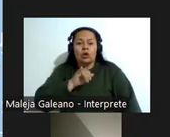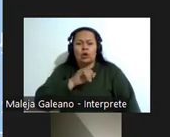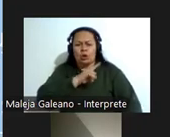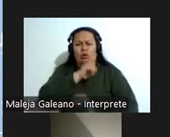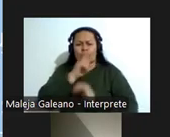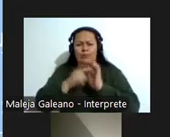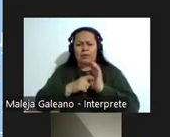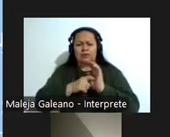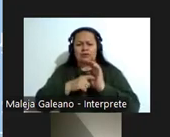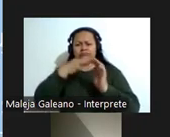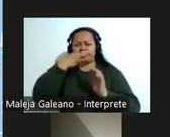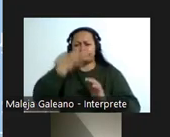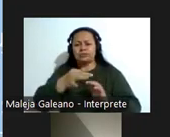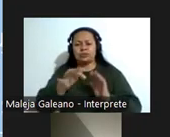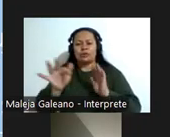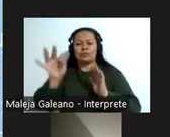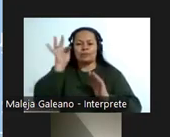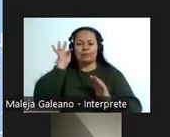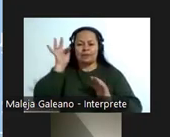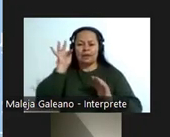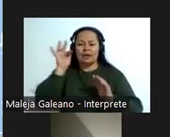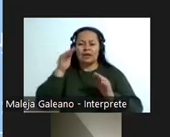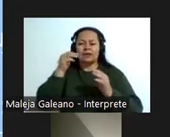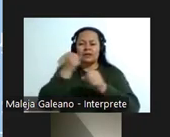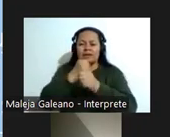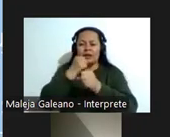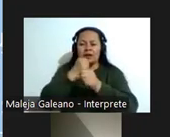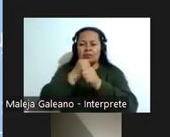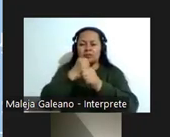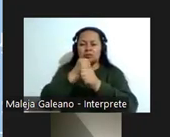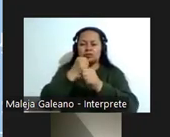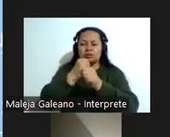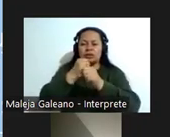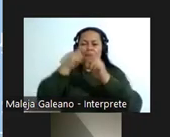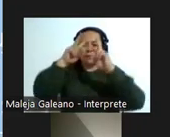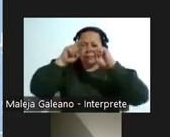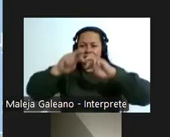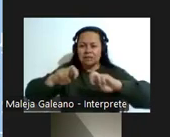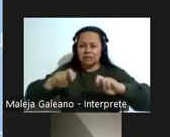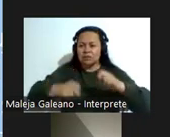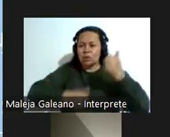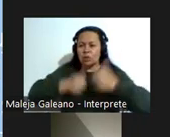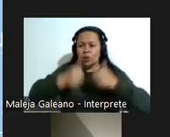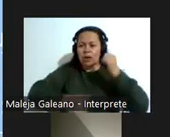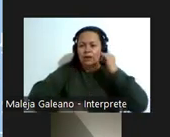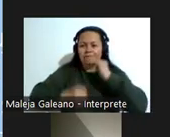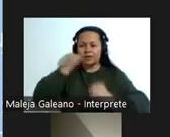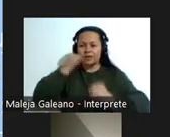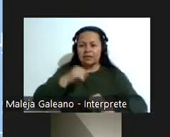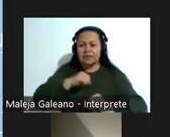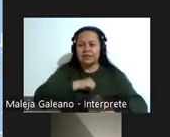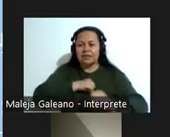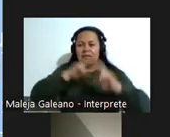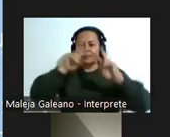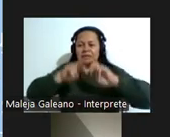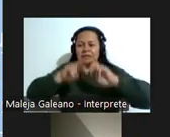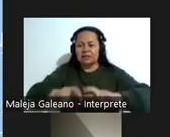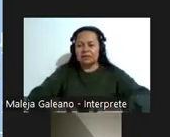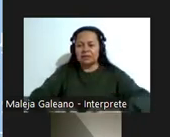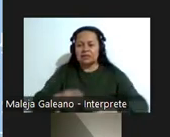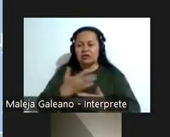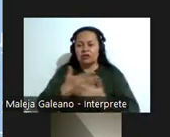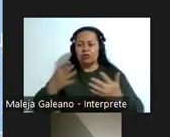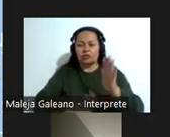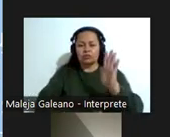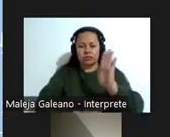cuando trabajamos en investigación, las personas puedan preguntarnos qué fines tiene la investigación que estamos desarrollando a propósito de esta imagen